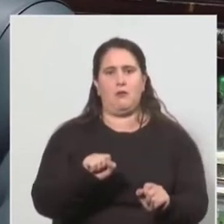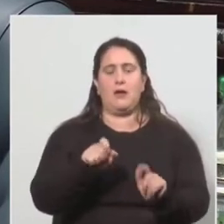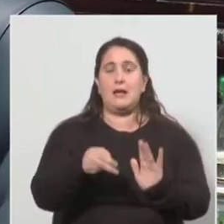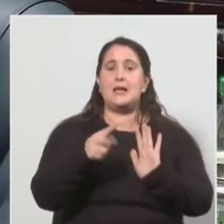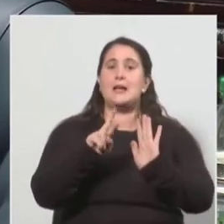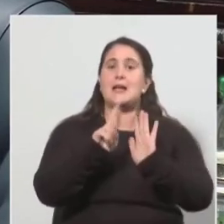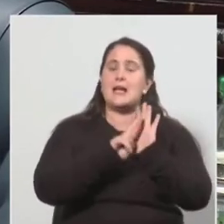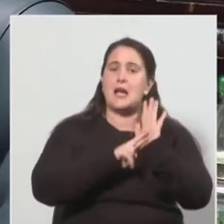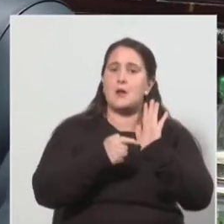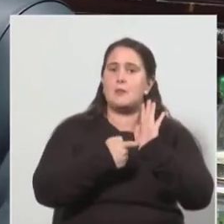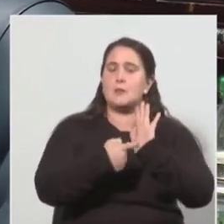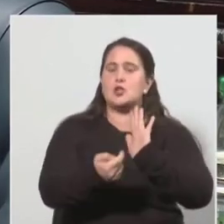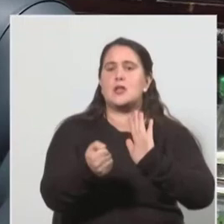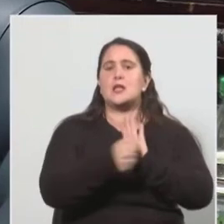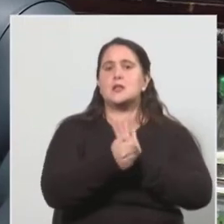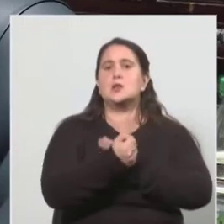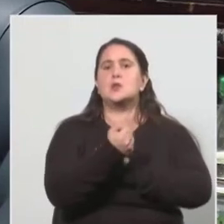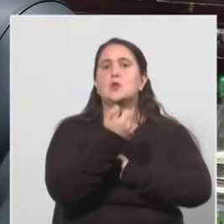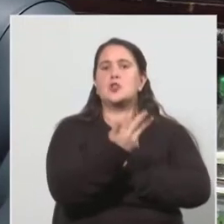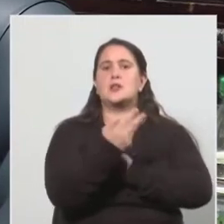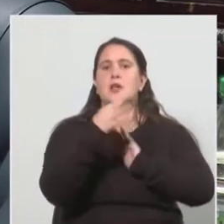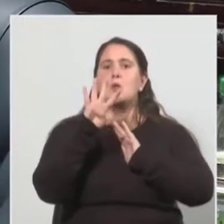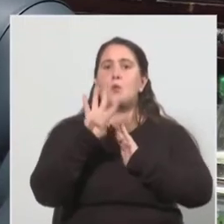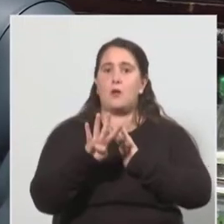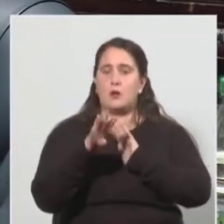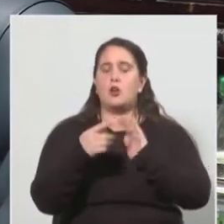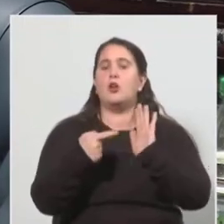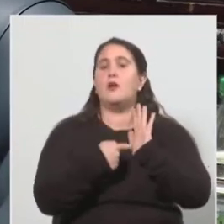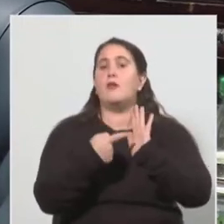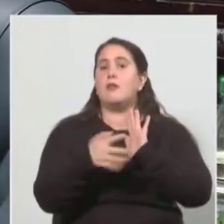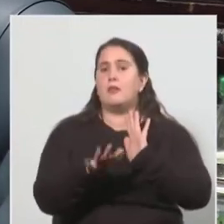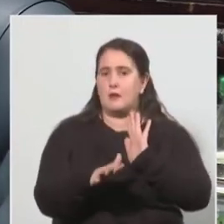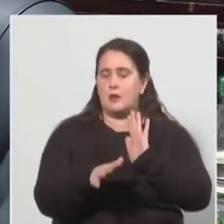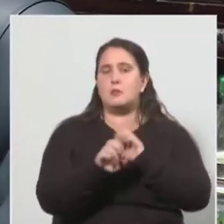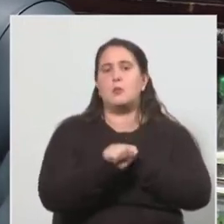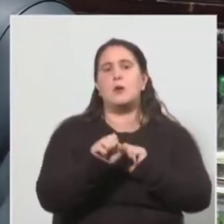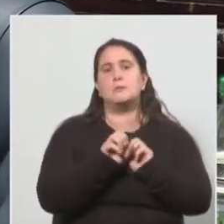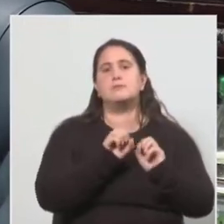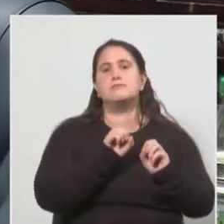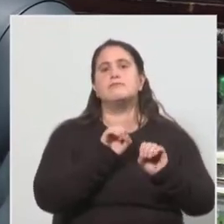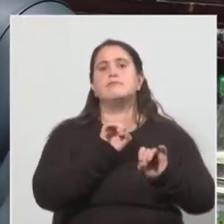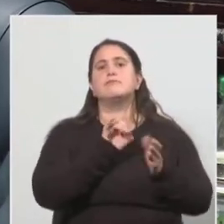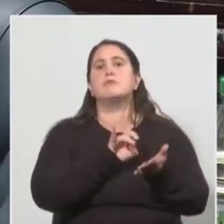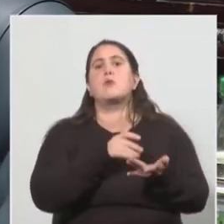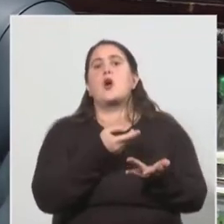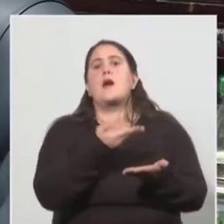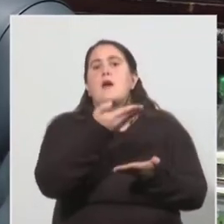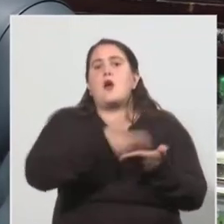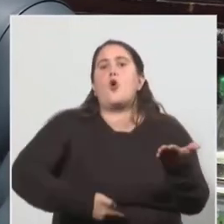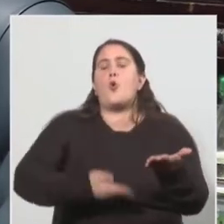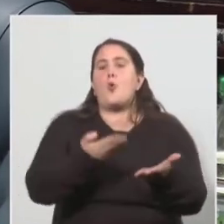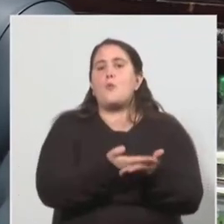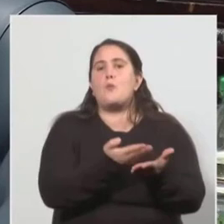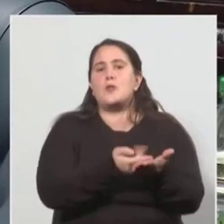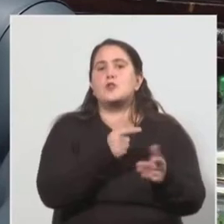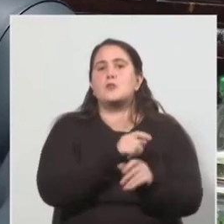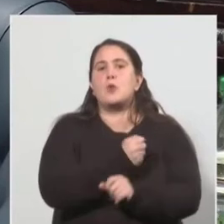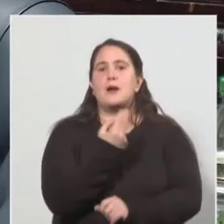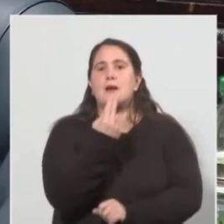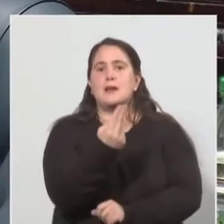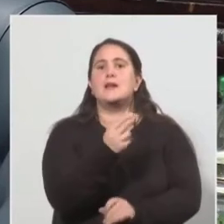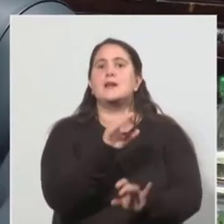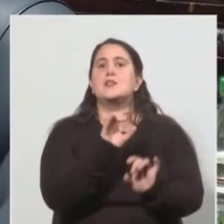el reglamento prevé en el artículo 34 la expedición de un documento que le permita